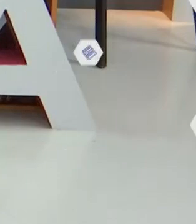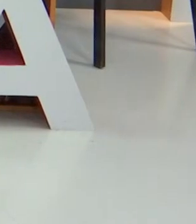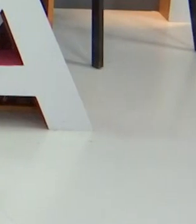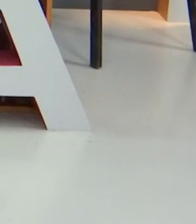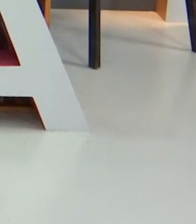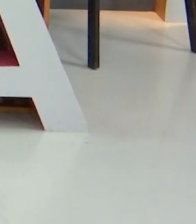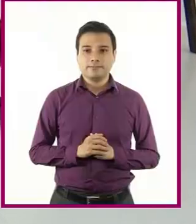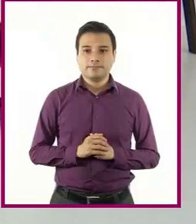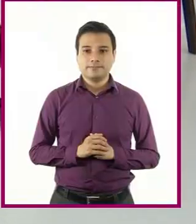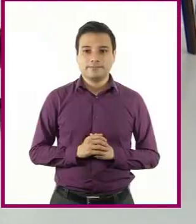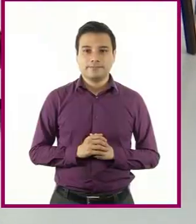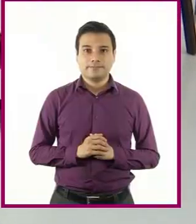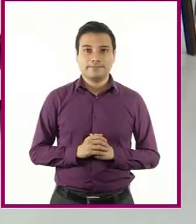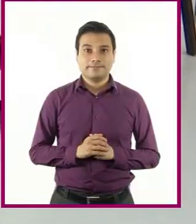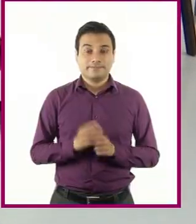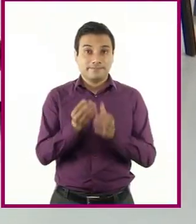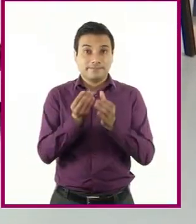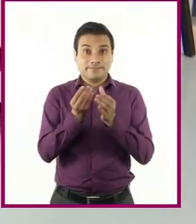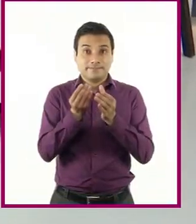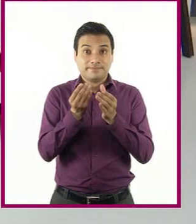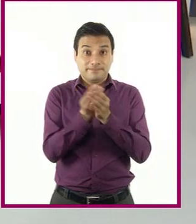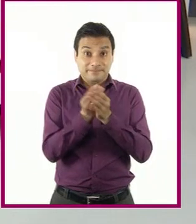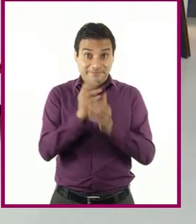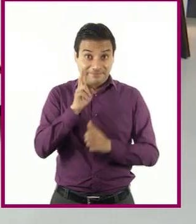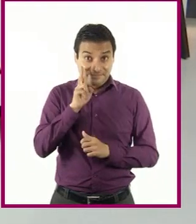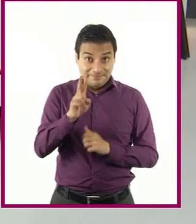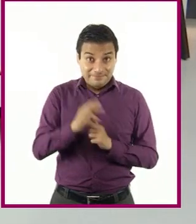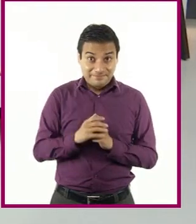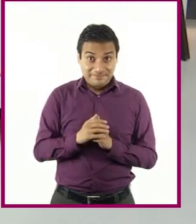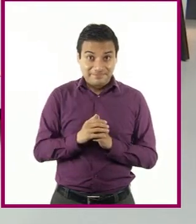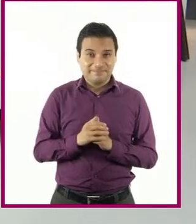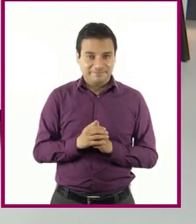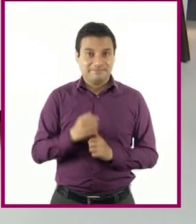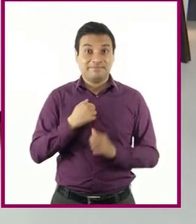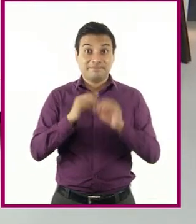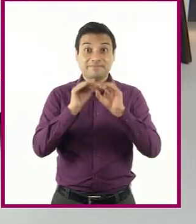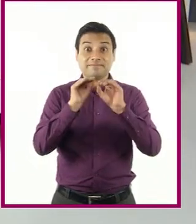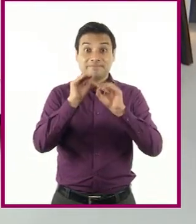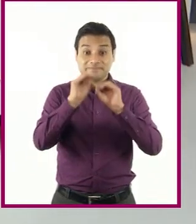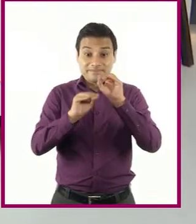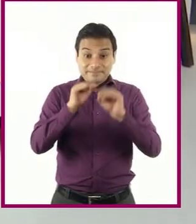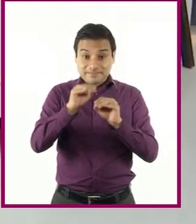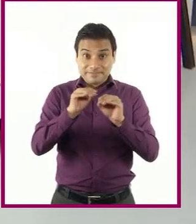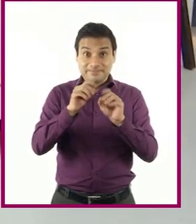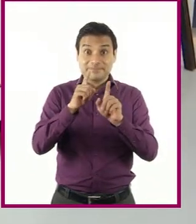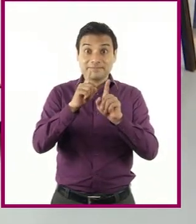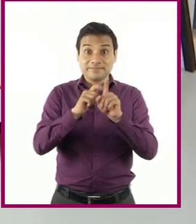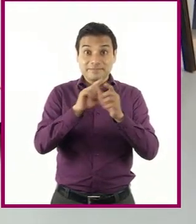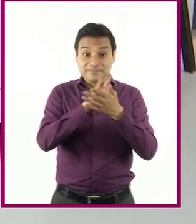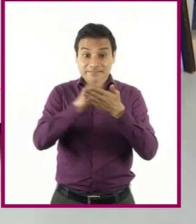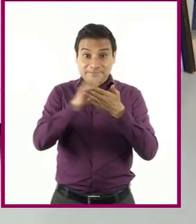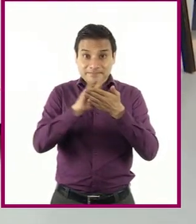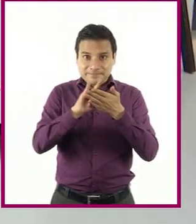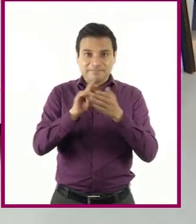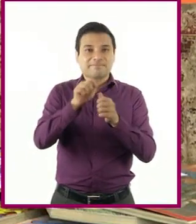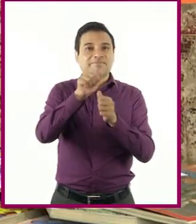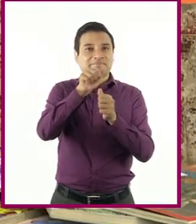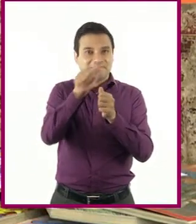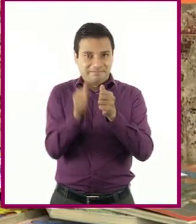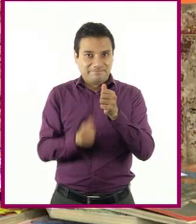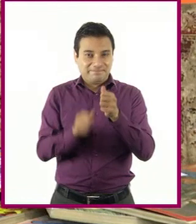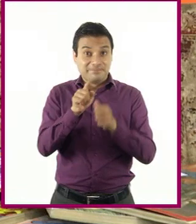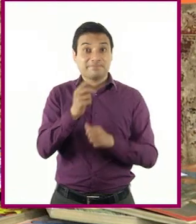Como pudimos ver a lo largo de nuestra sesión, el proceso de la elaboración de una historieta es todo un arte y requiere